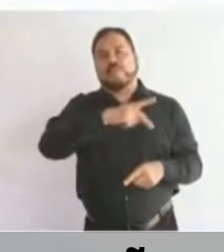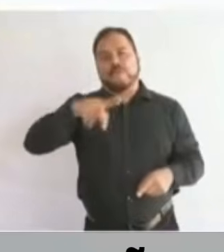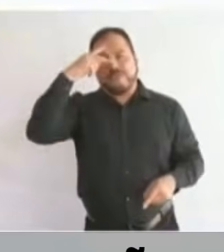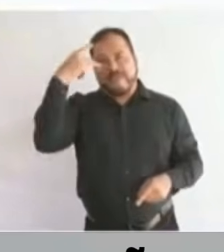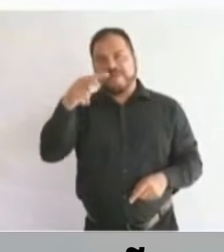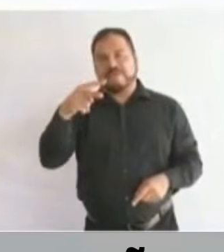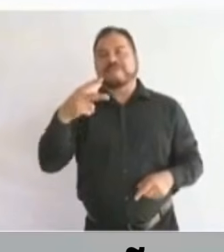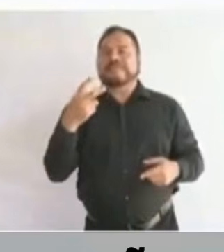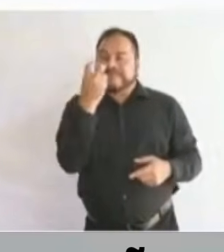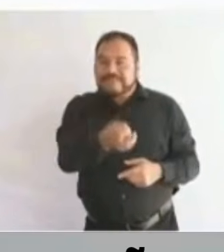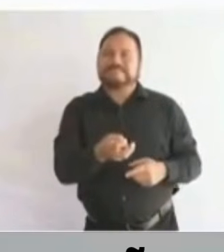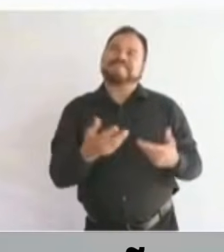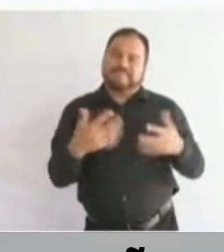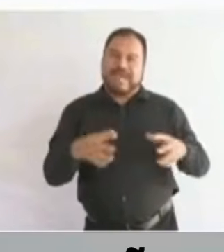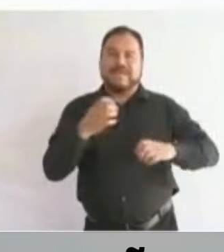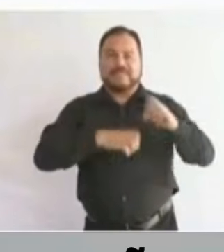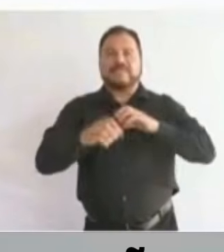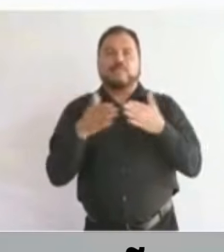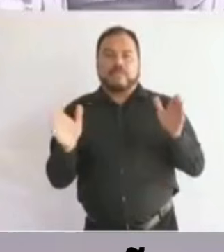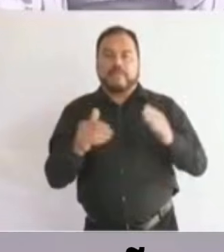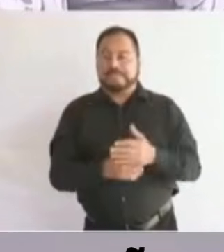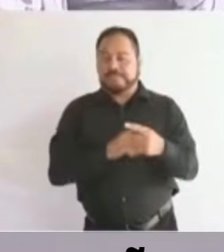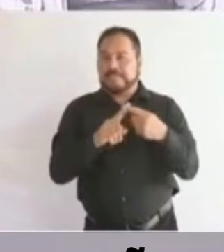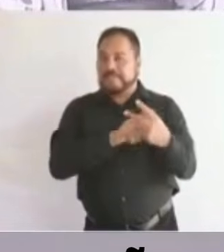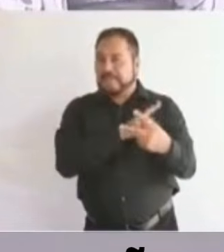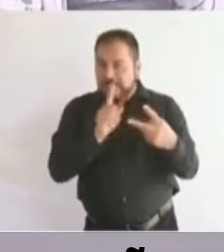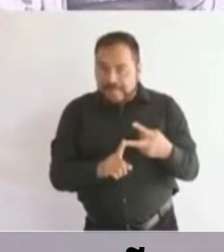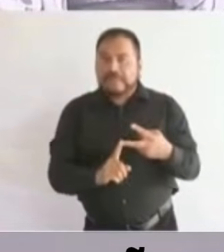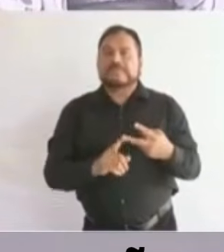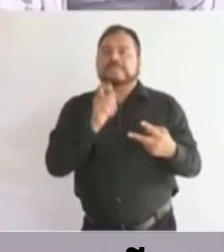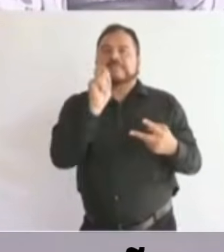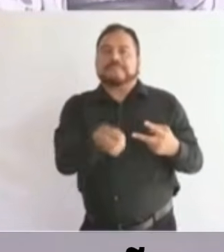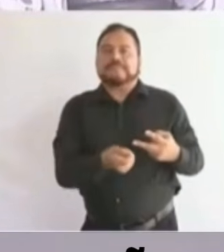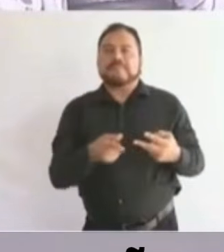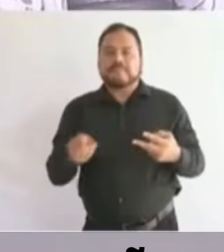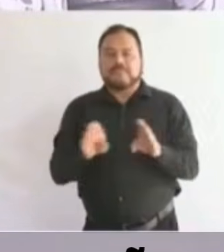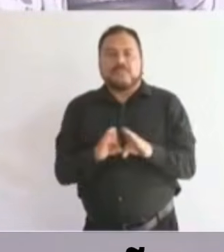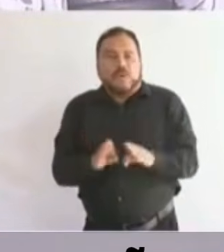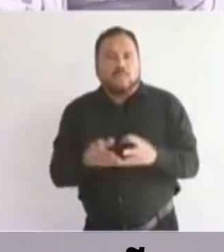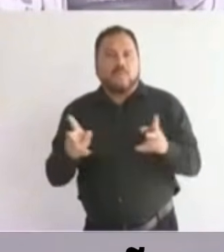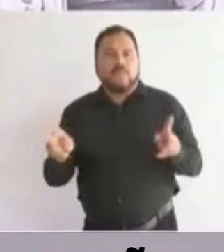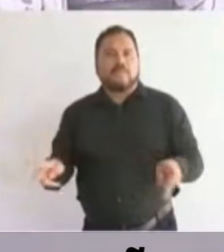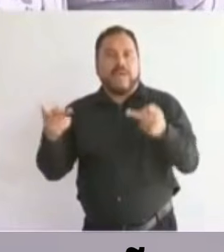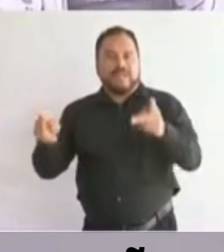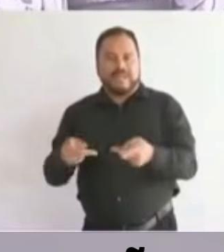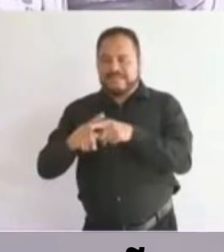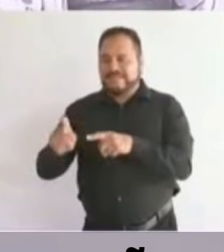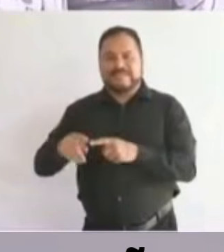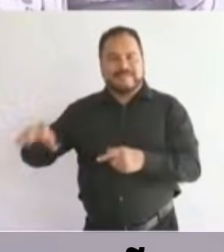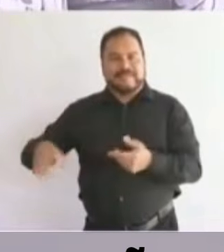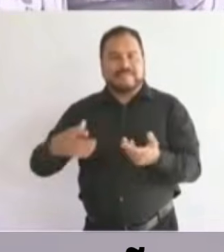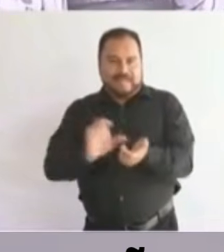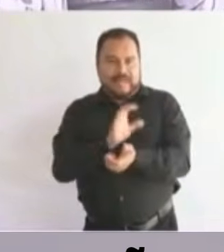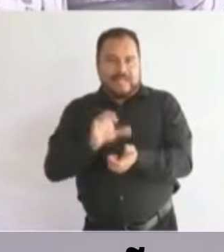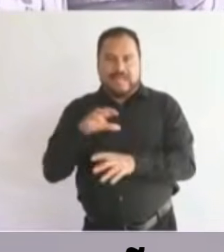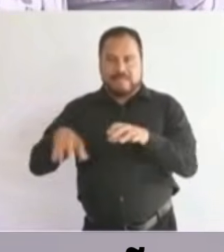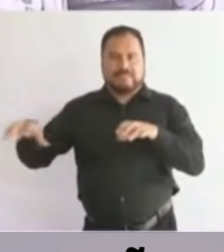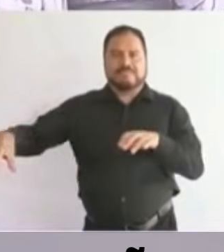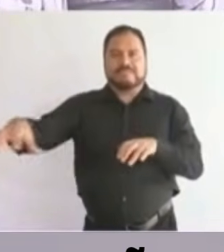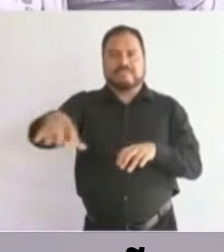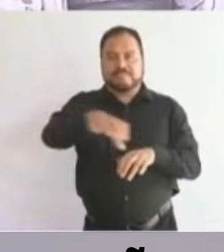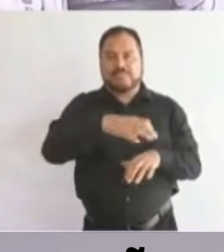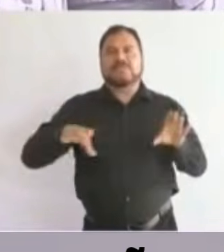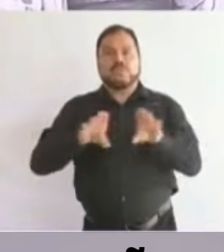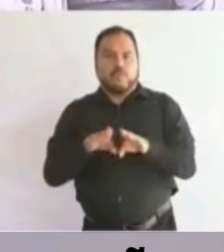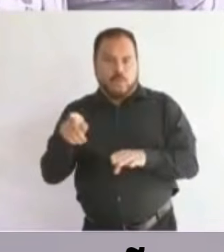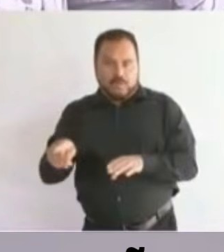la capacidad de empresa pública. Y lo segundo es la prioridad en el despacho eléctrico de todas las plantas de Comisión Federal de Electricidad por